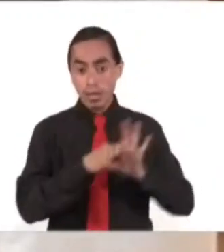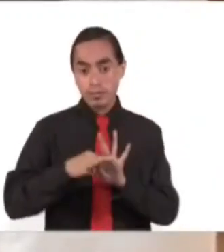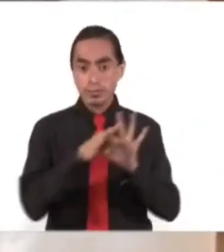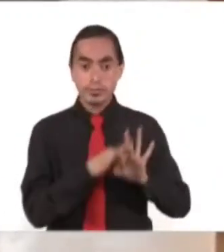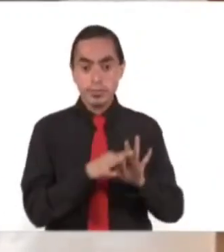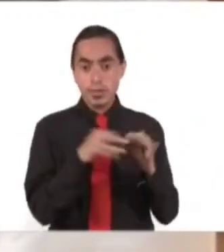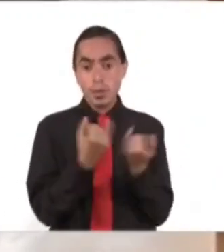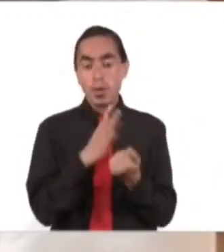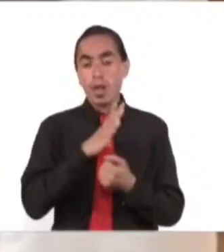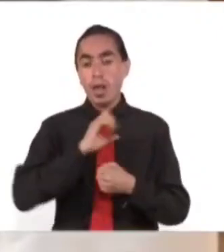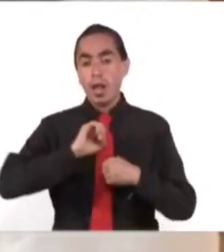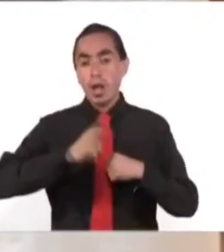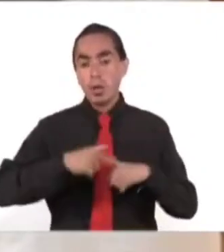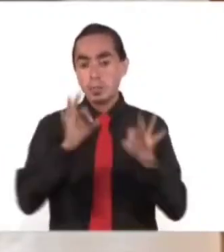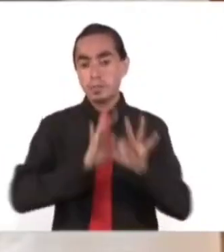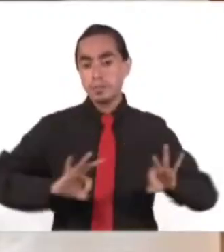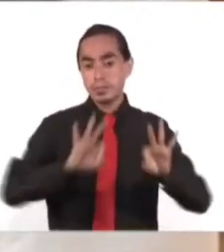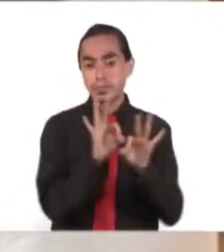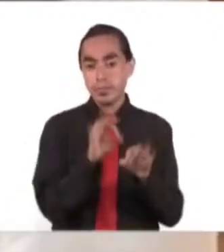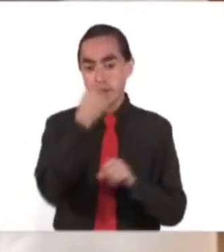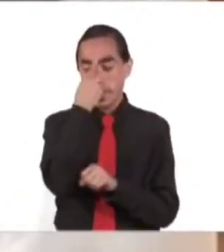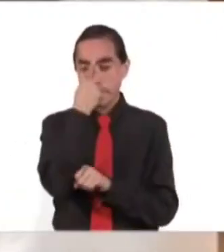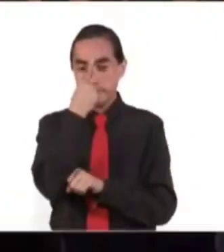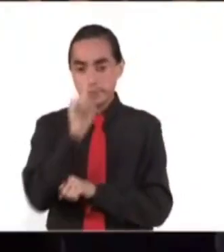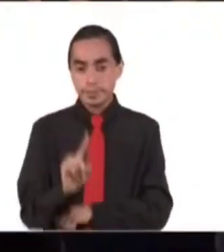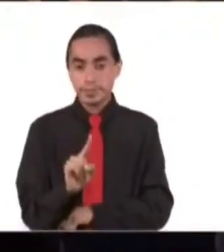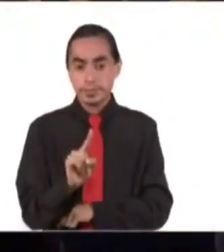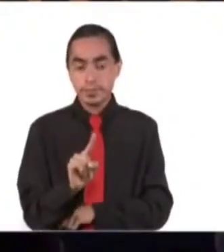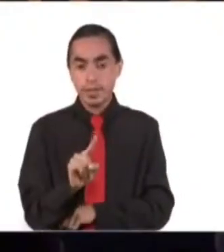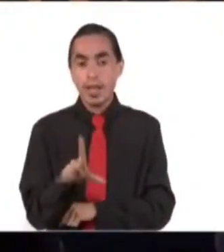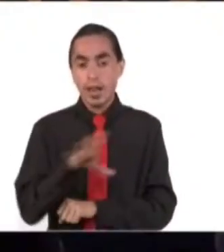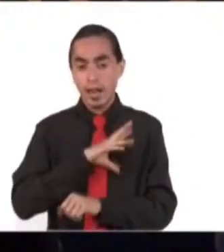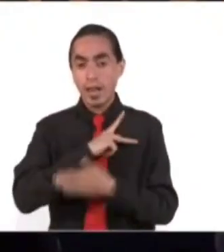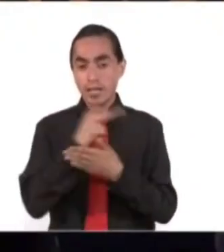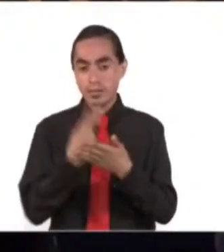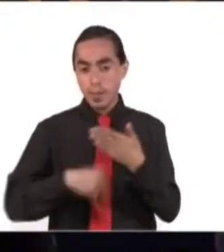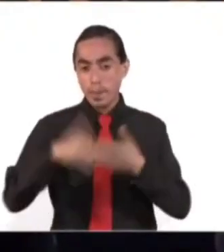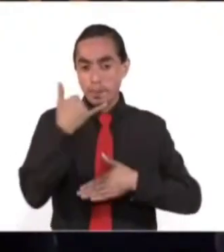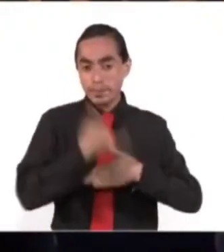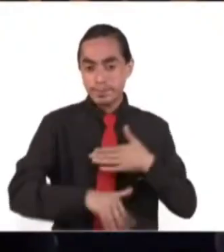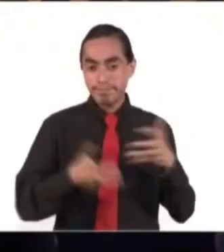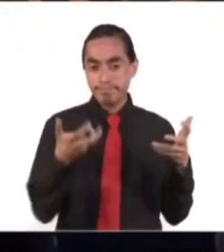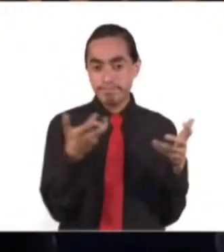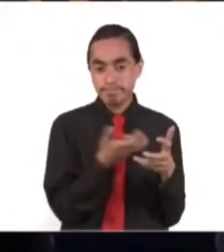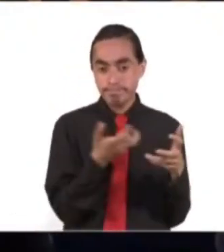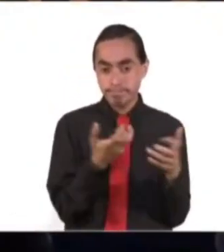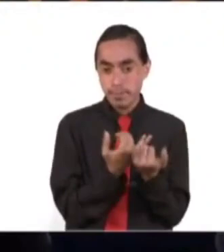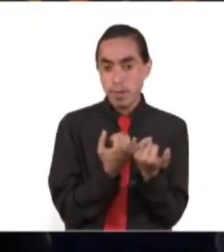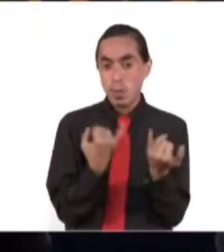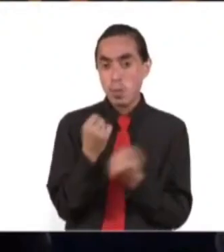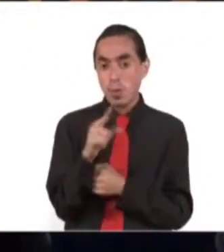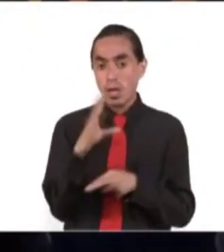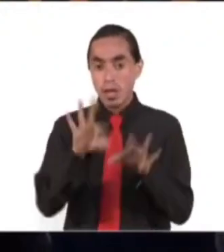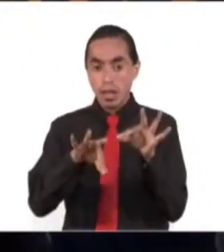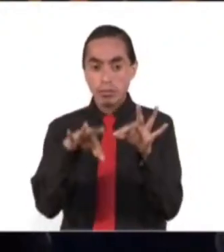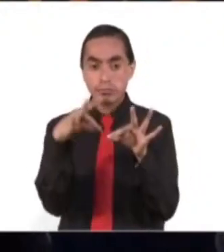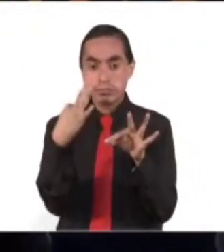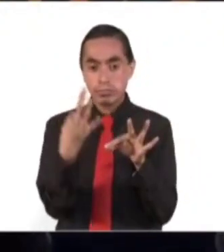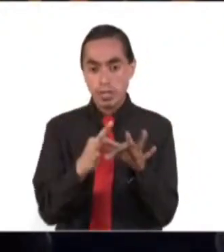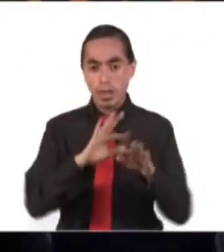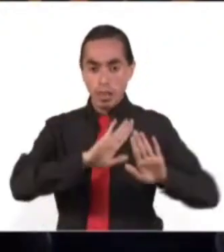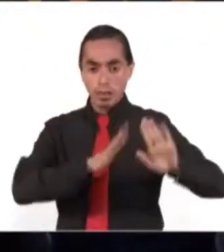condiciones irrecusables en la realización de este proyecto y en el cumplimiento de